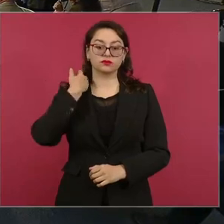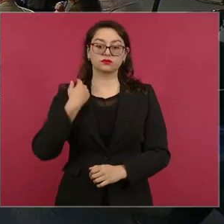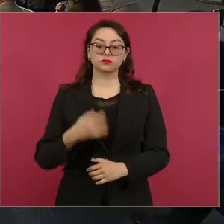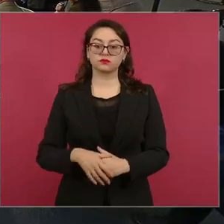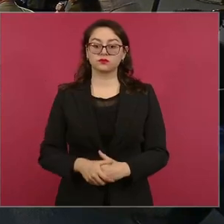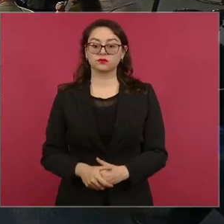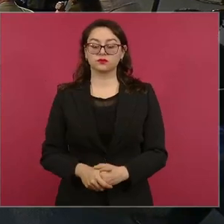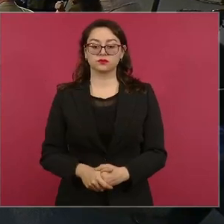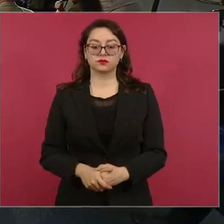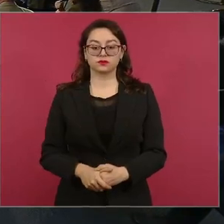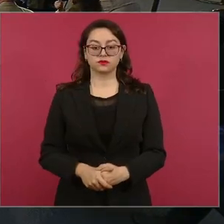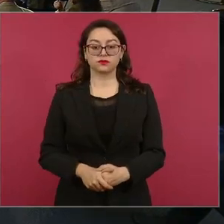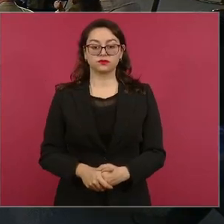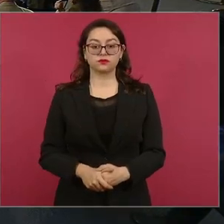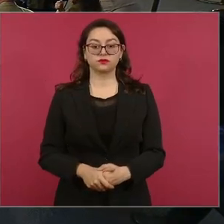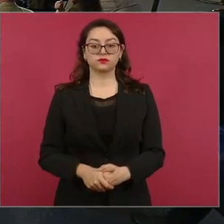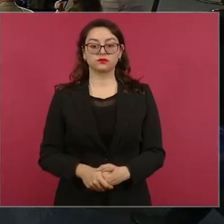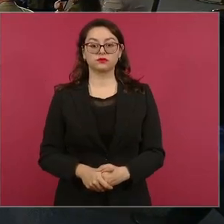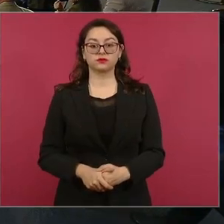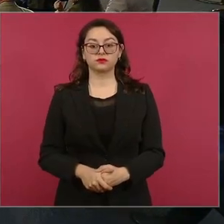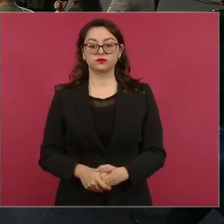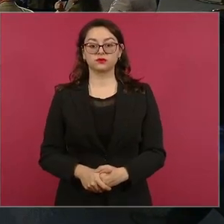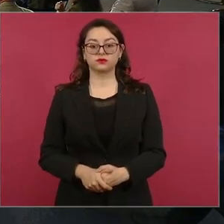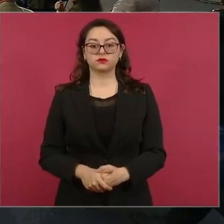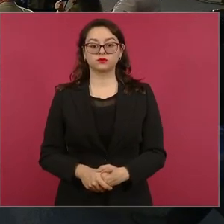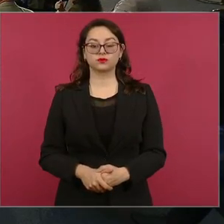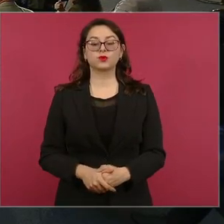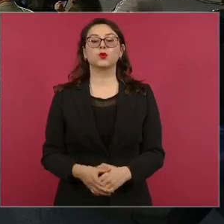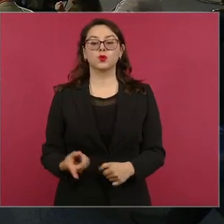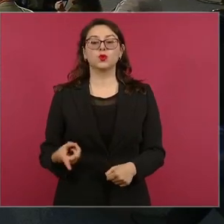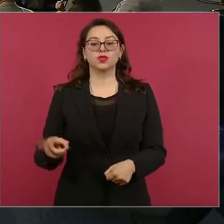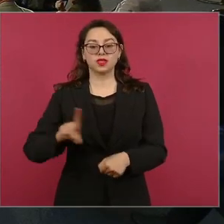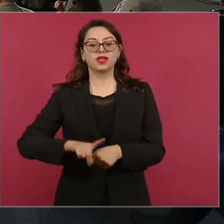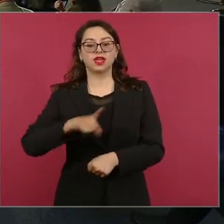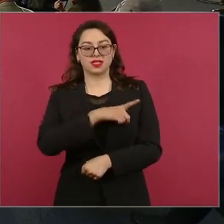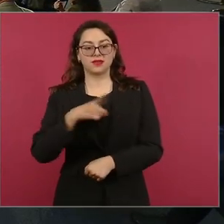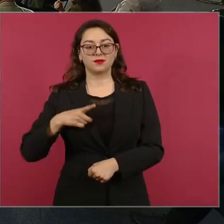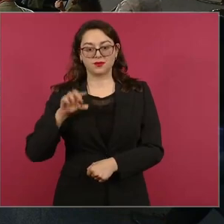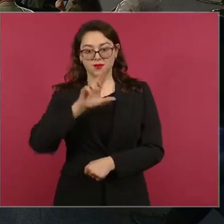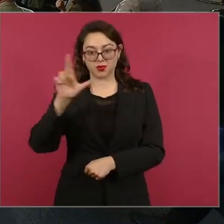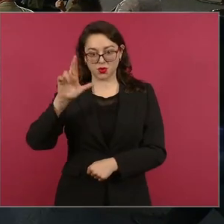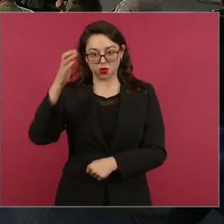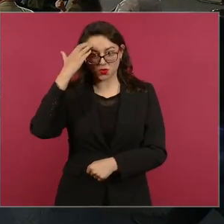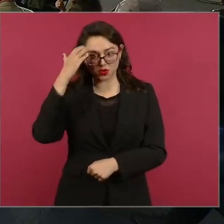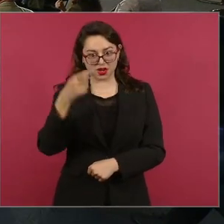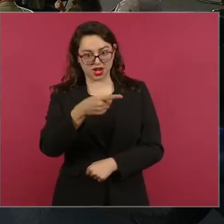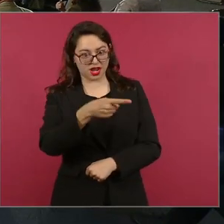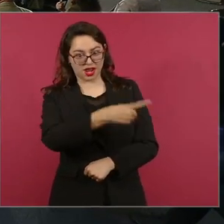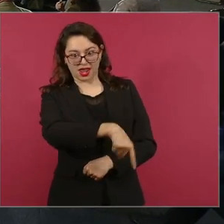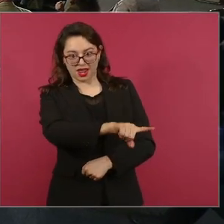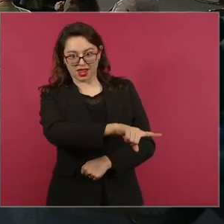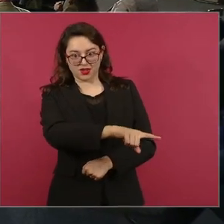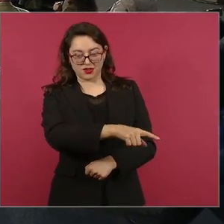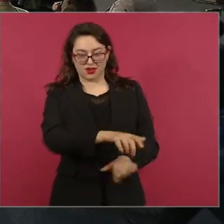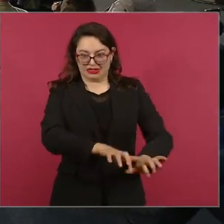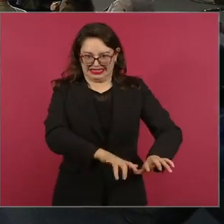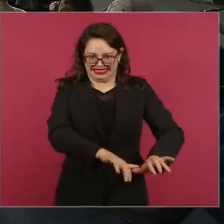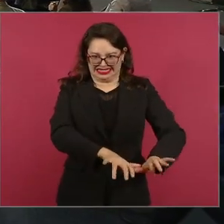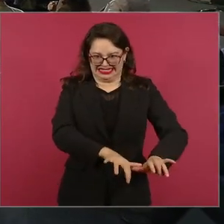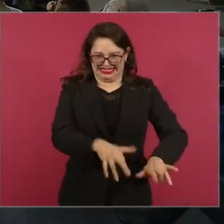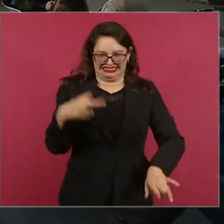Algún día le vamos a hacer un reconocimiento a ellos, ¿verdad? Sí. Porque no crean que ensayamos, ¿eh?